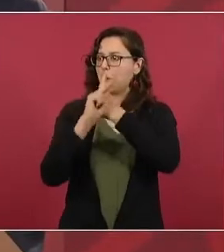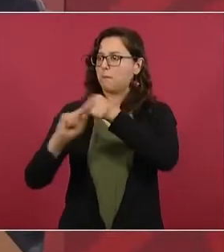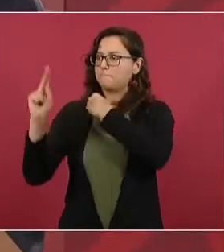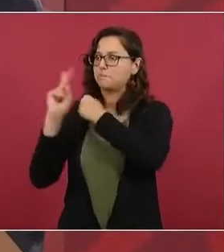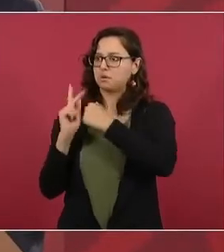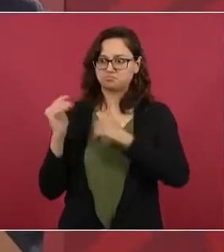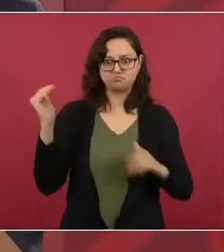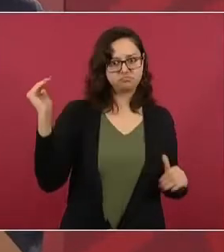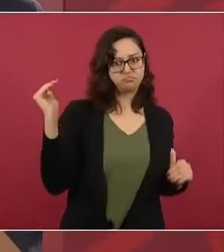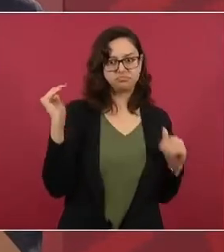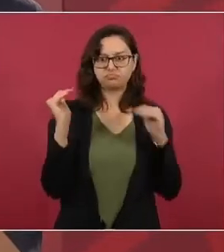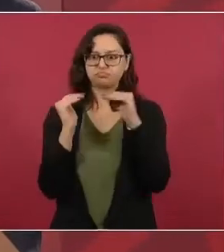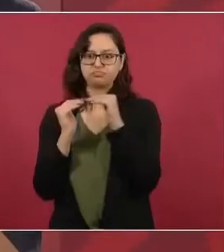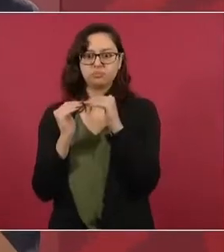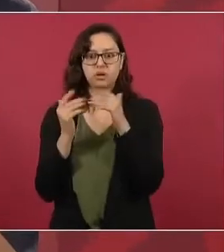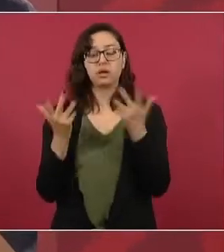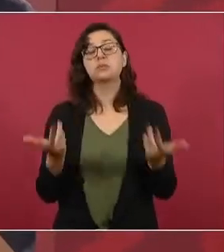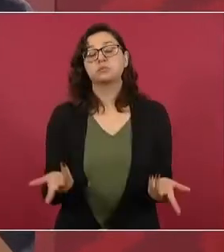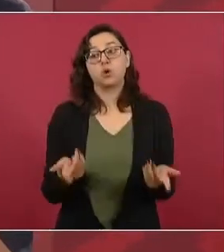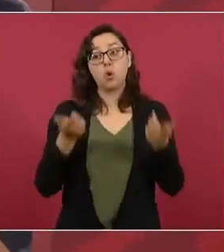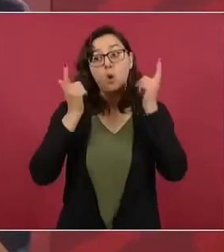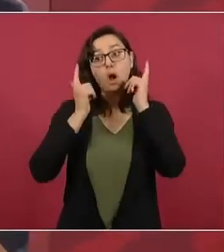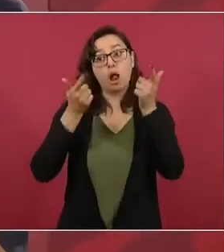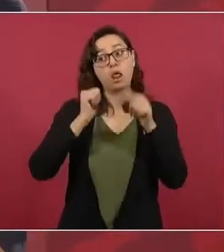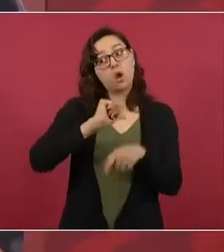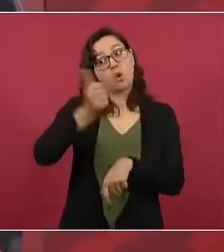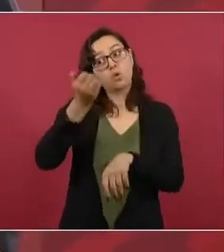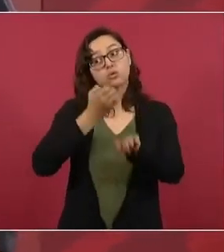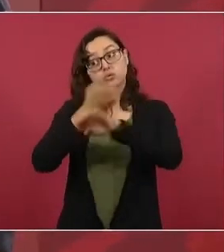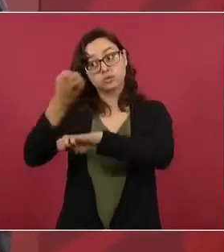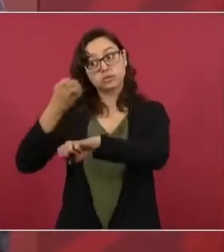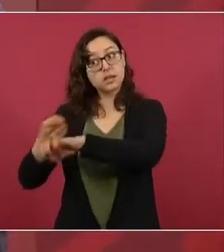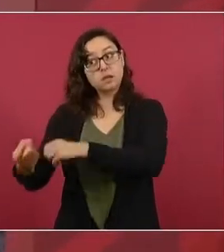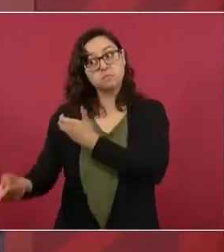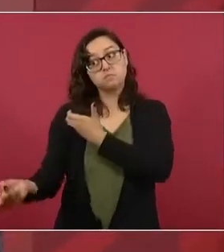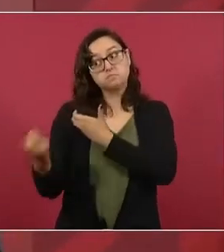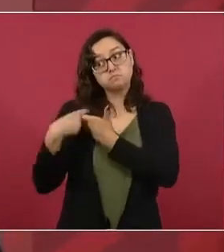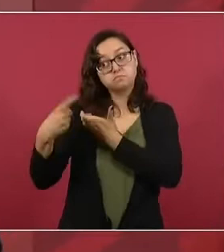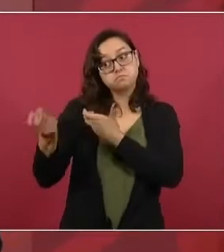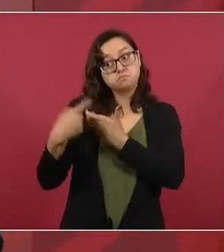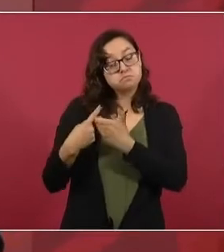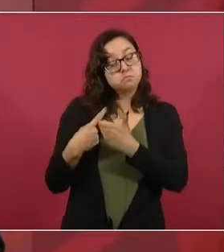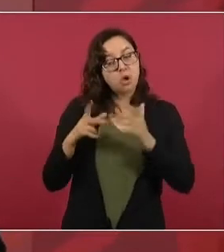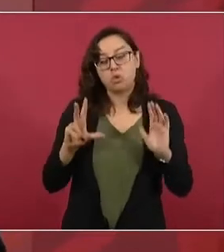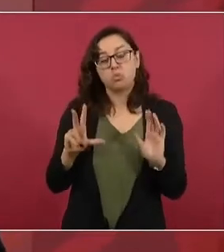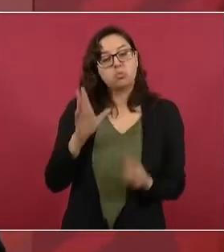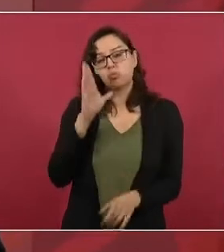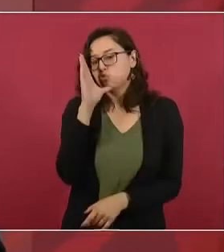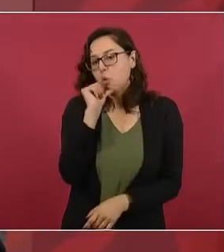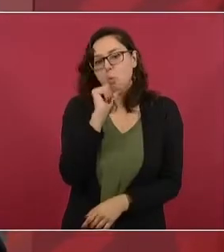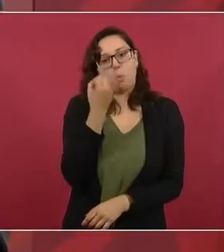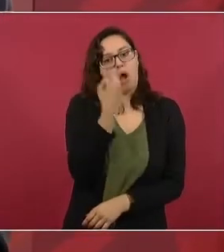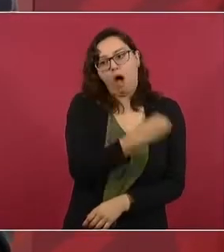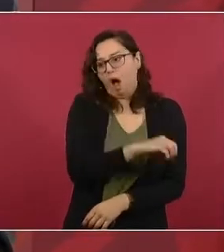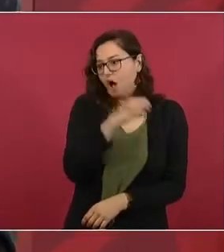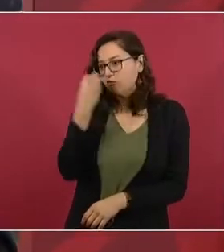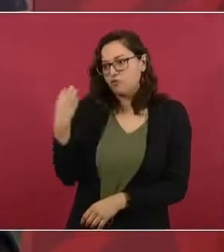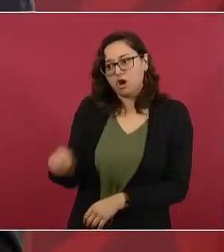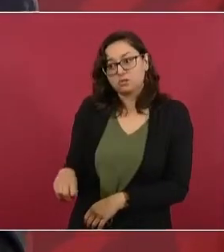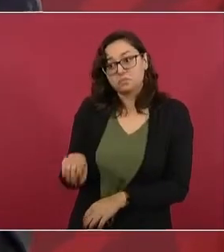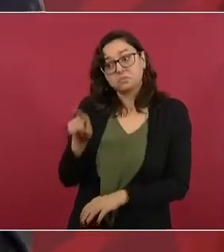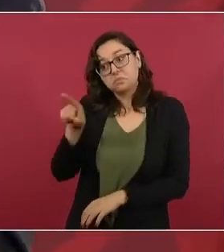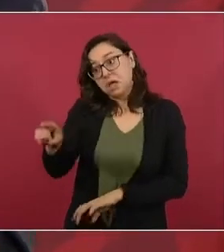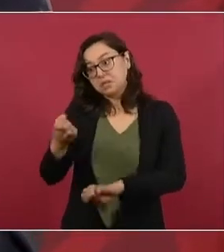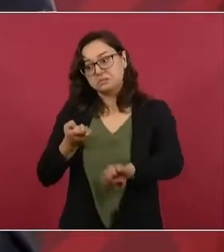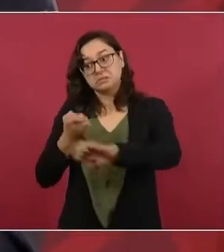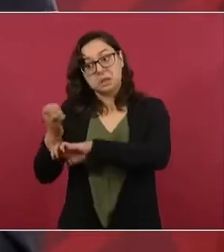buscando la incorporación de otros estados. También es voluntario. Si un estado no